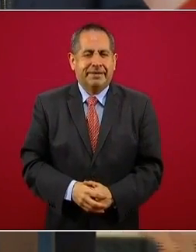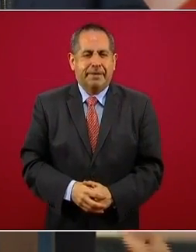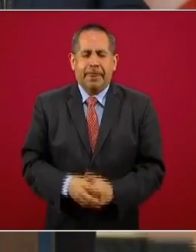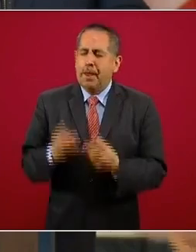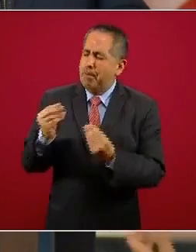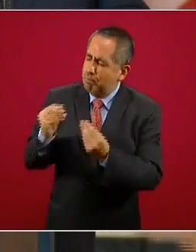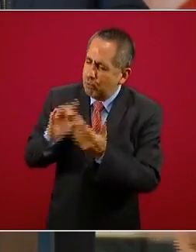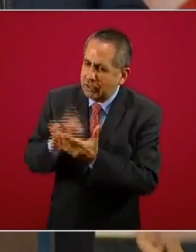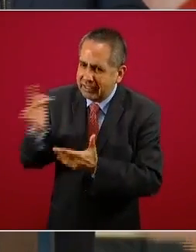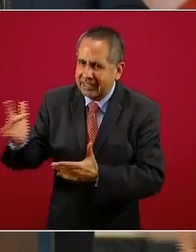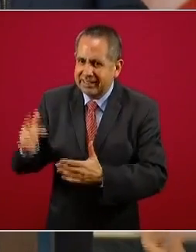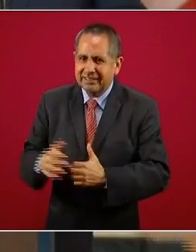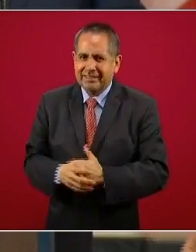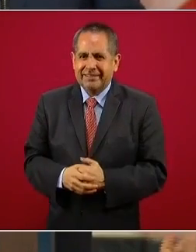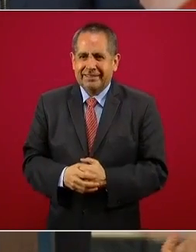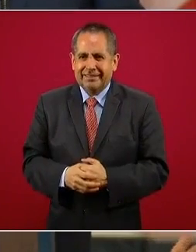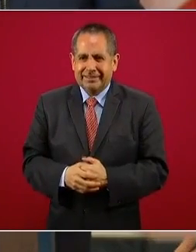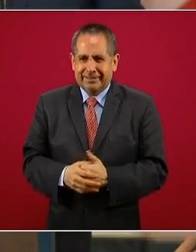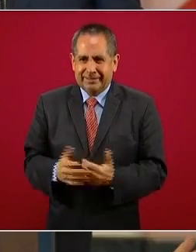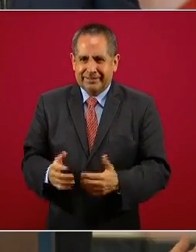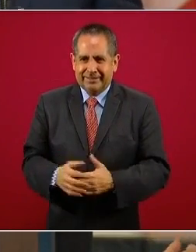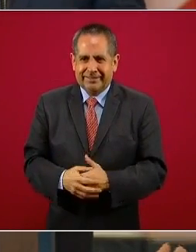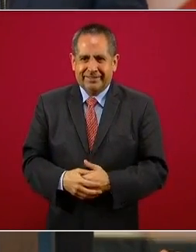Y muchas gracias.